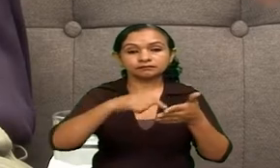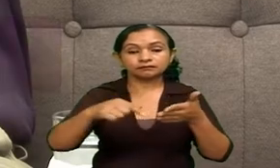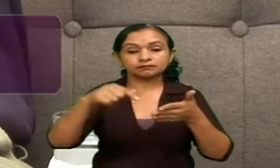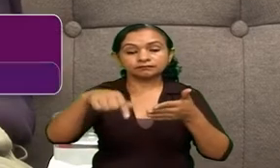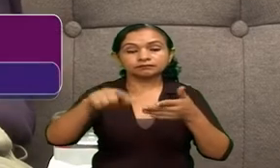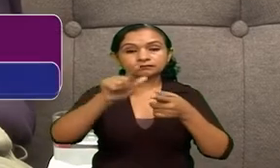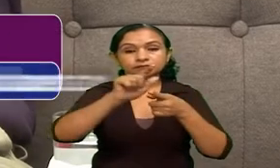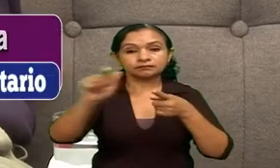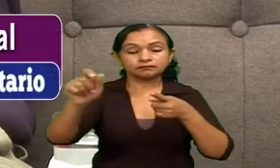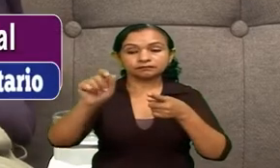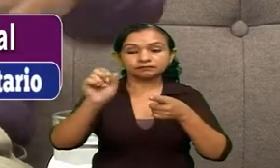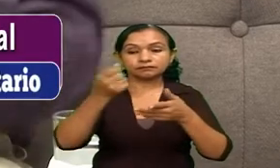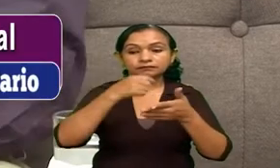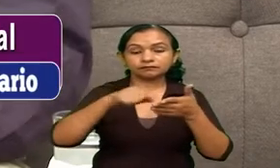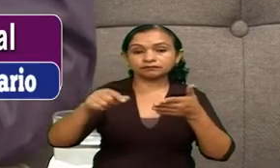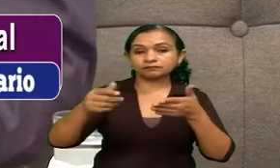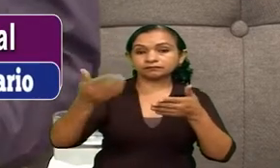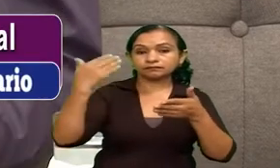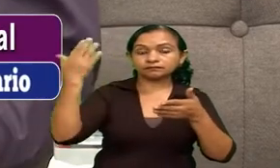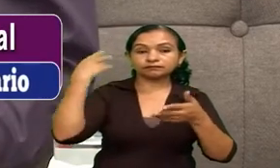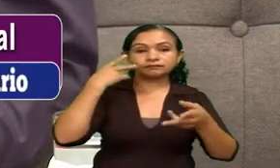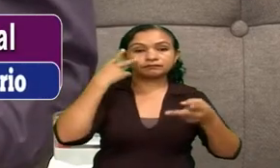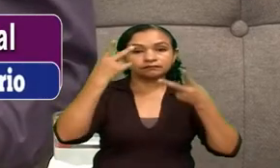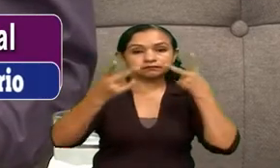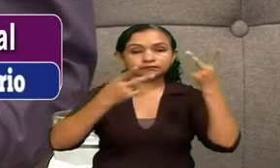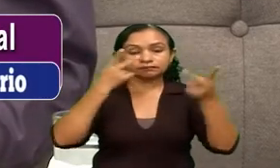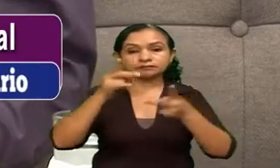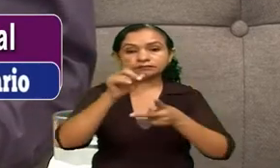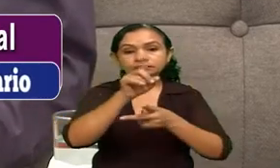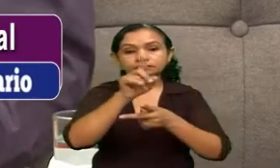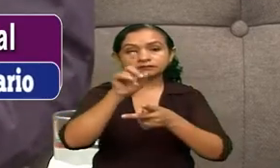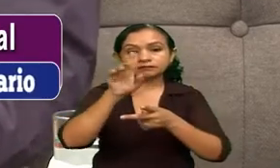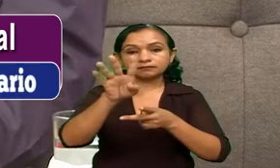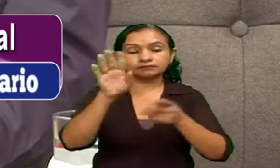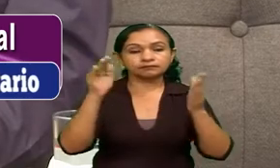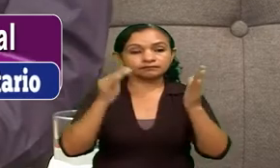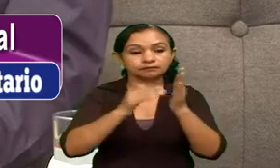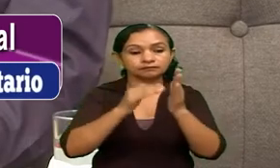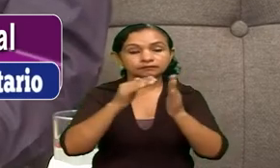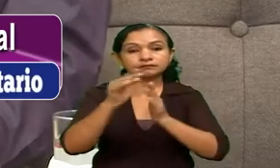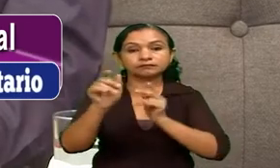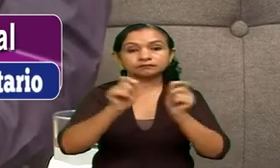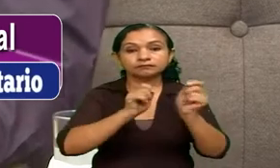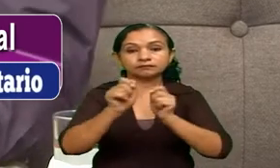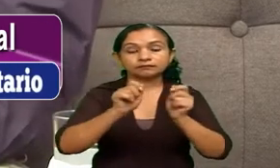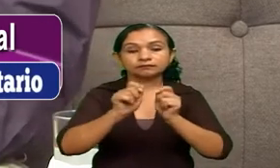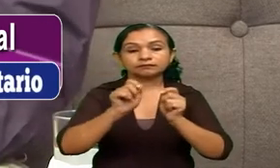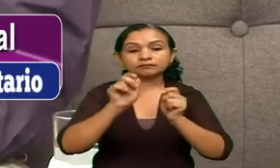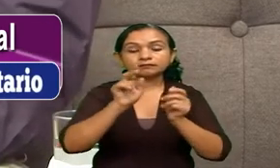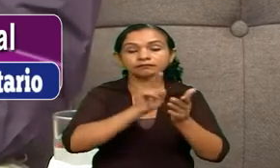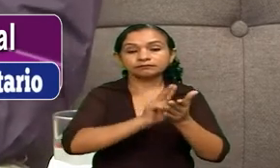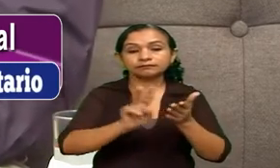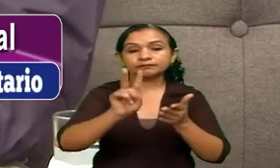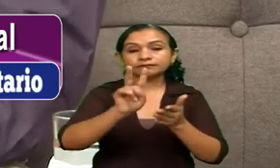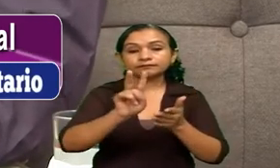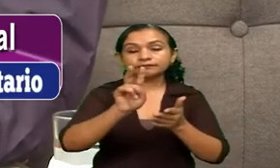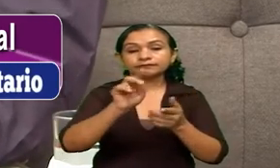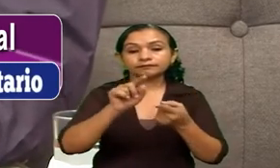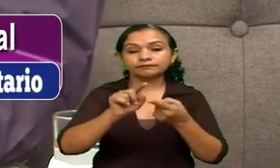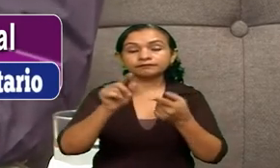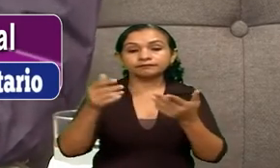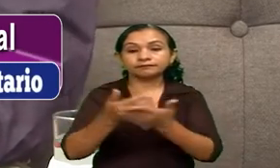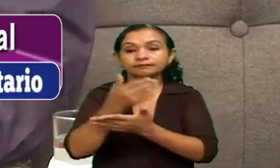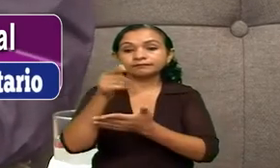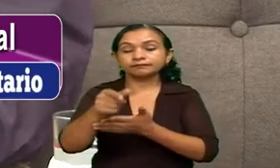mes, la semana pasada, claro. Licitamos 14 millones de dólares en un proyecto que es de Villanueva, una subestación nueva en Villanueva